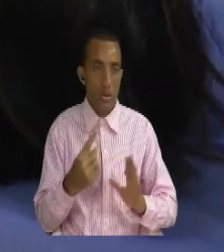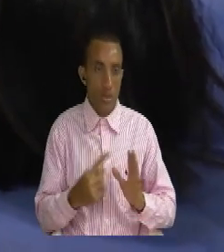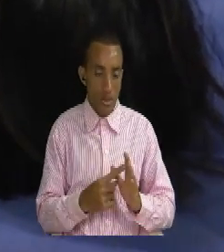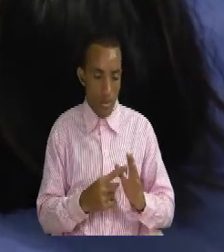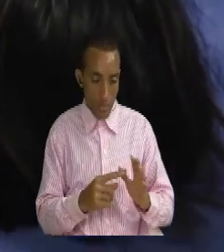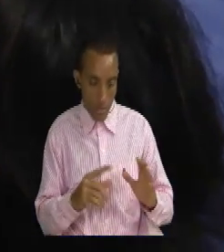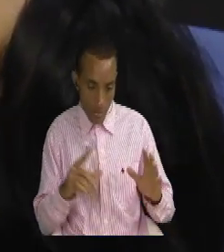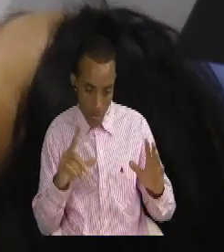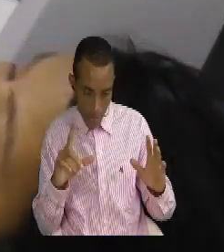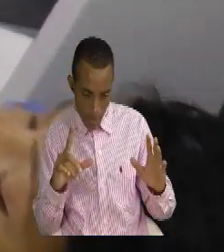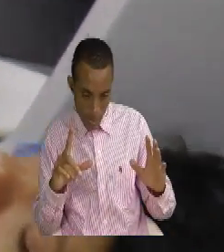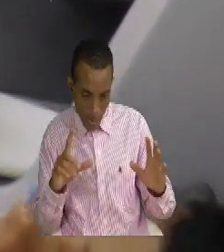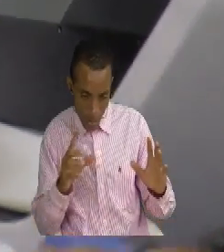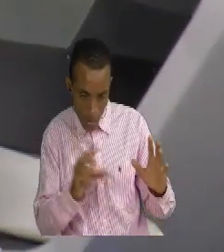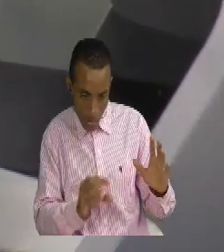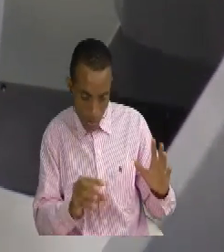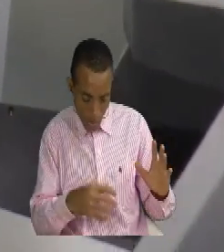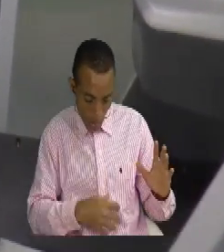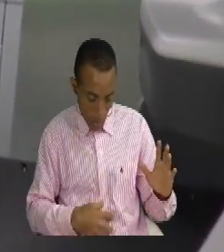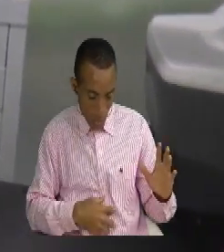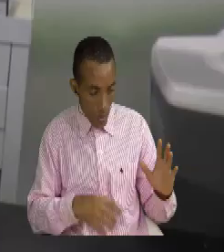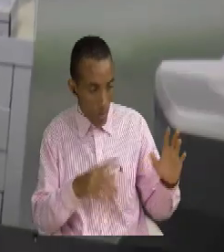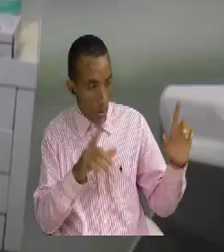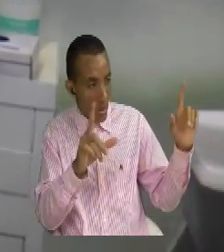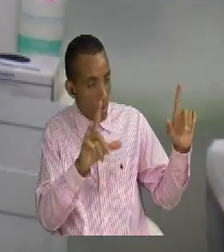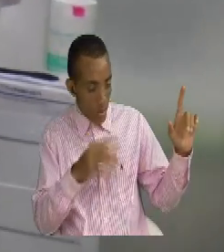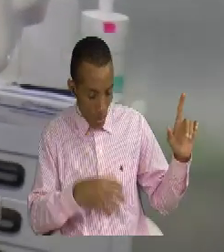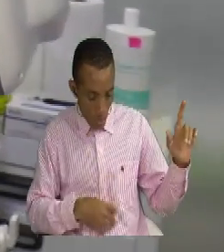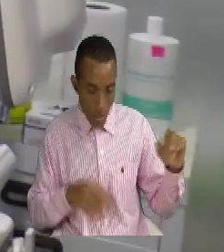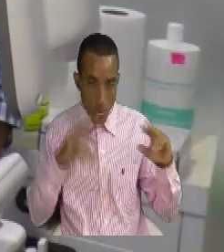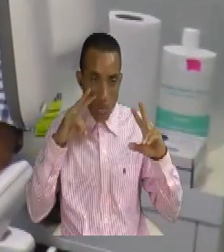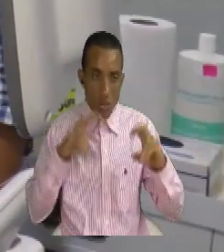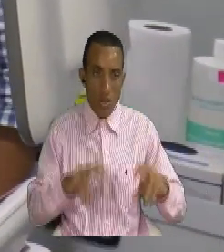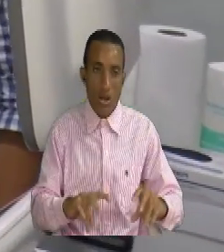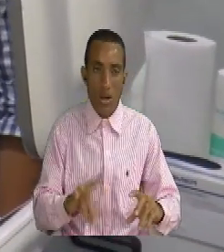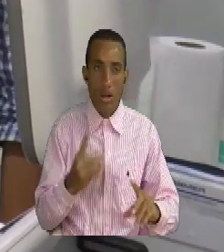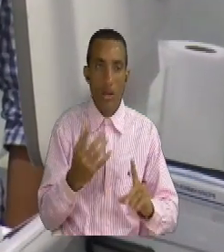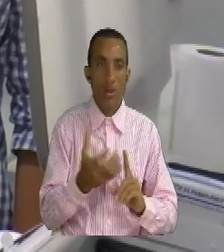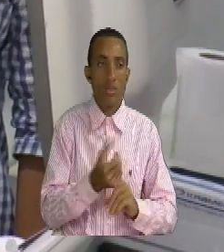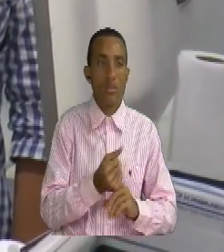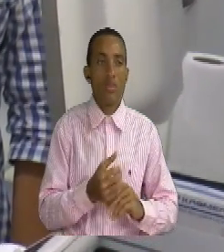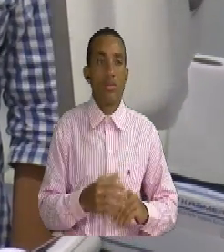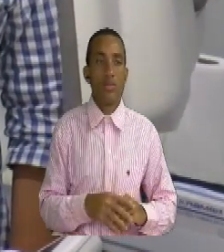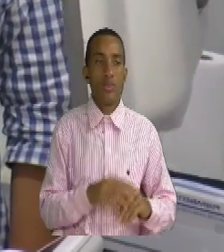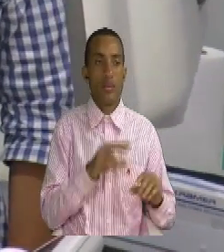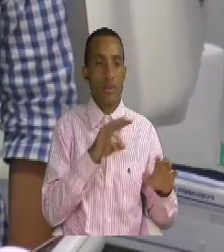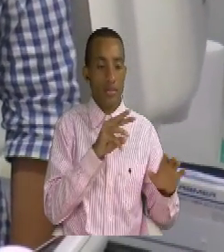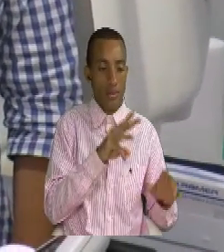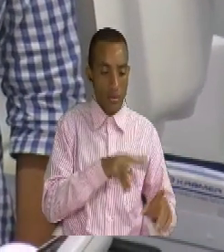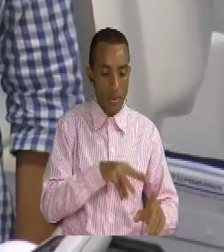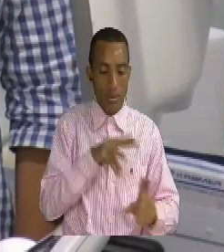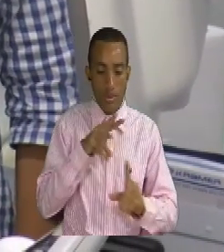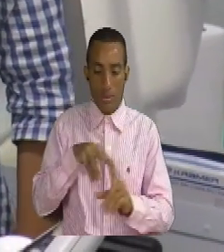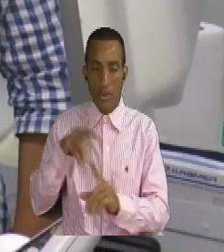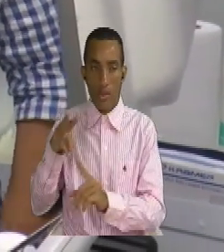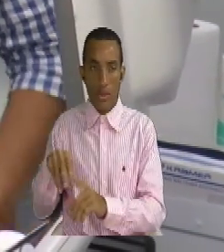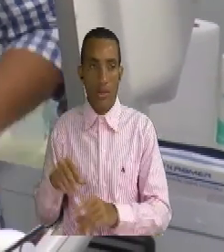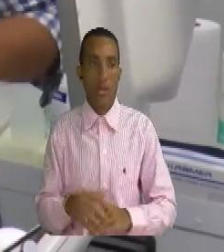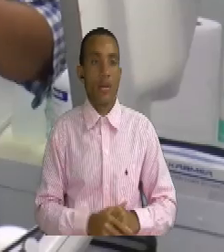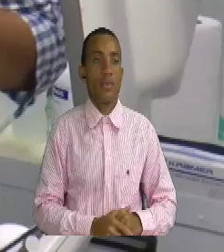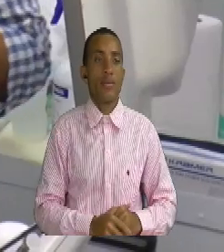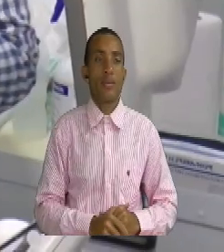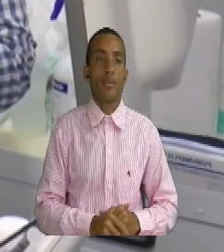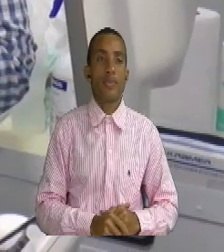tipo Doppler o arterias uterinas o algún según lo que encontremos en el embarazo. Pero son, en realidad, son tres momentos importantes que toca plantear.